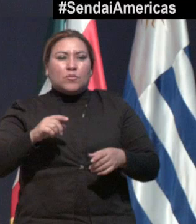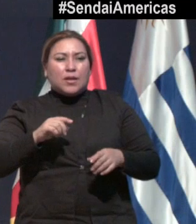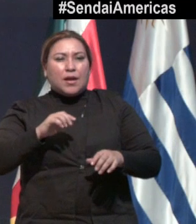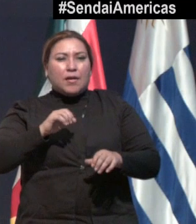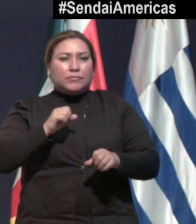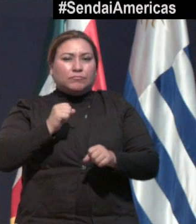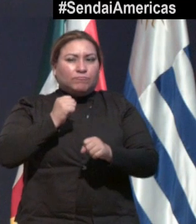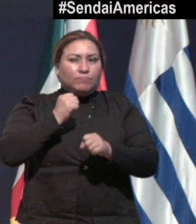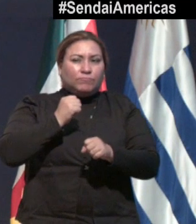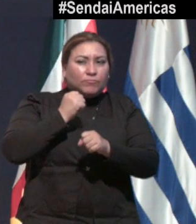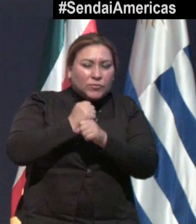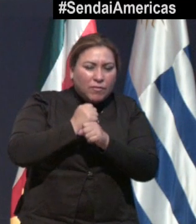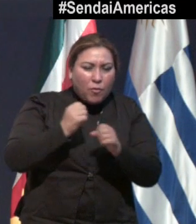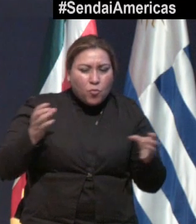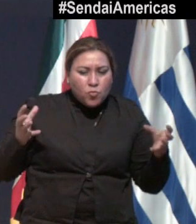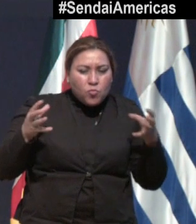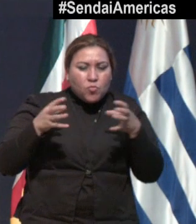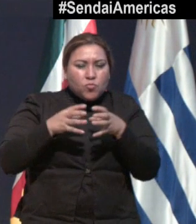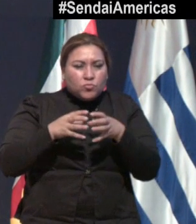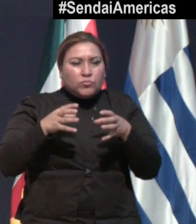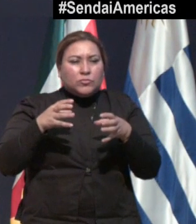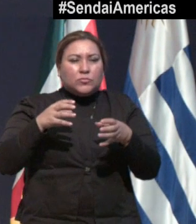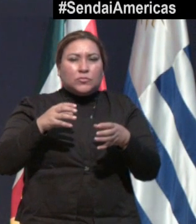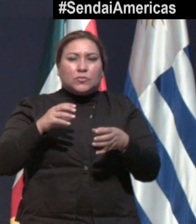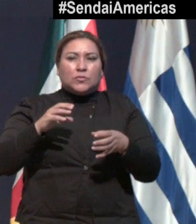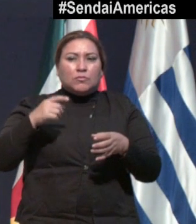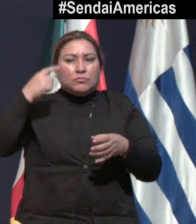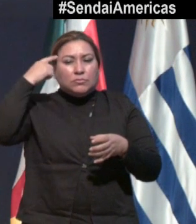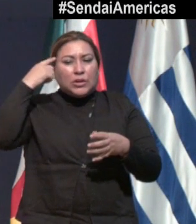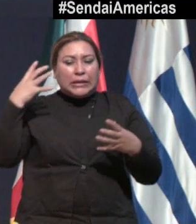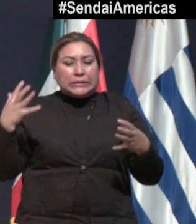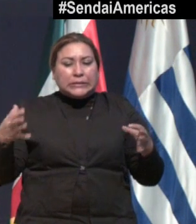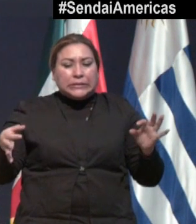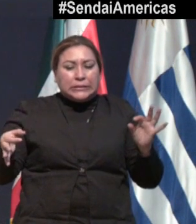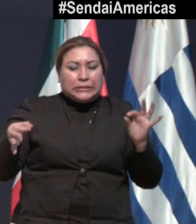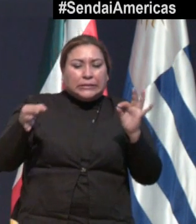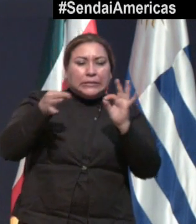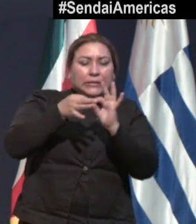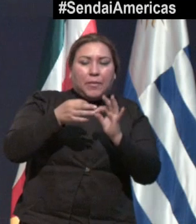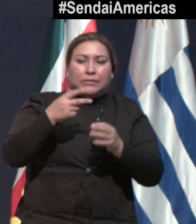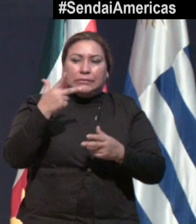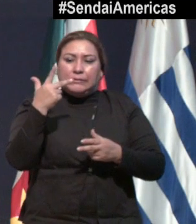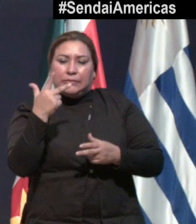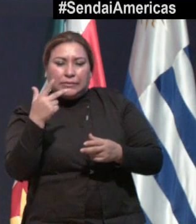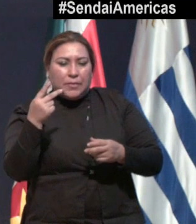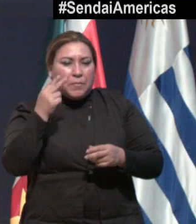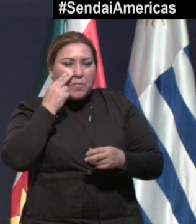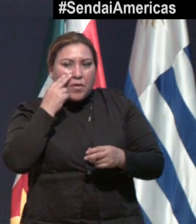3 problemas que al final de las cuentas son estrechamente relacionados y 3 problemas que no podríamos seguir